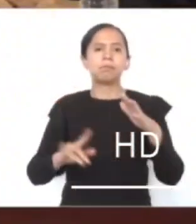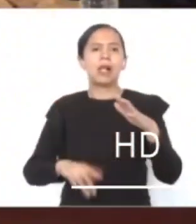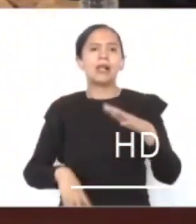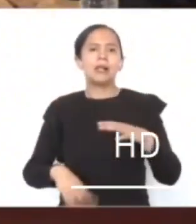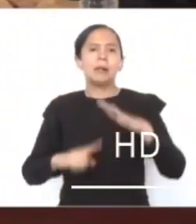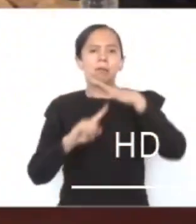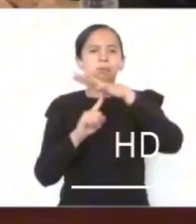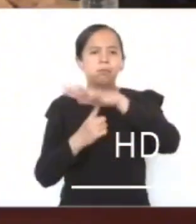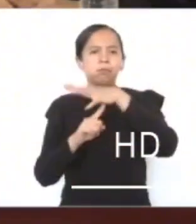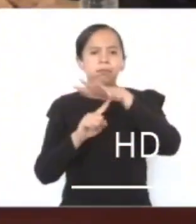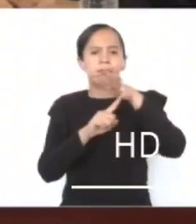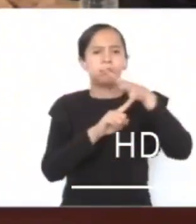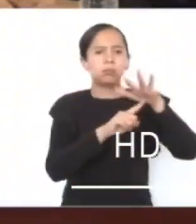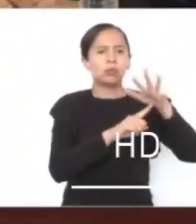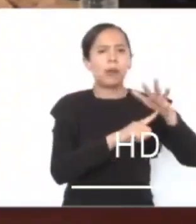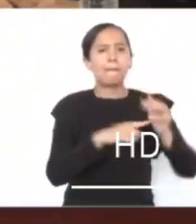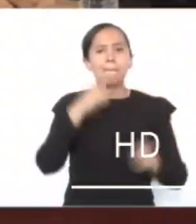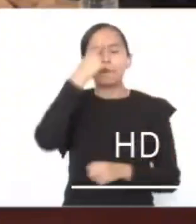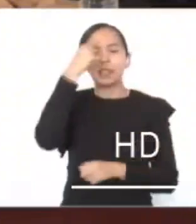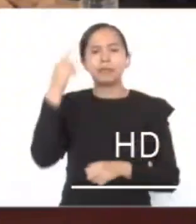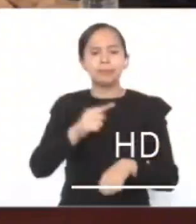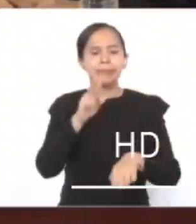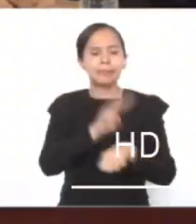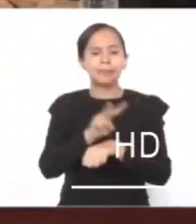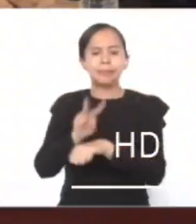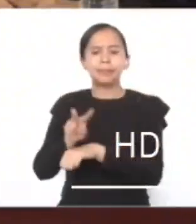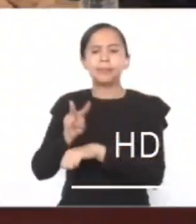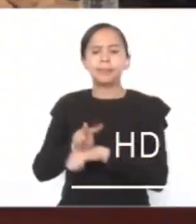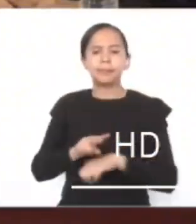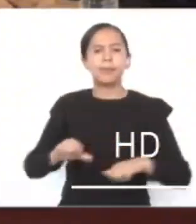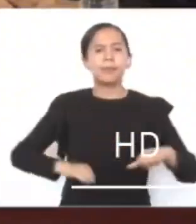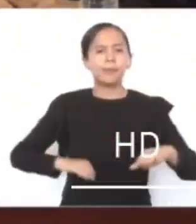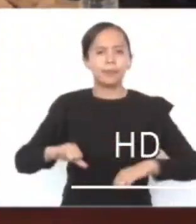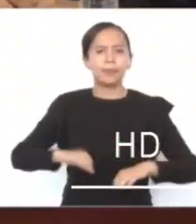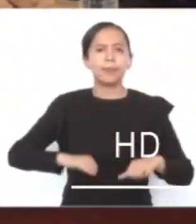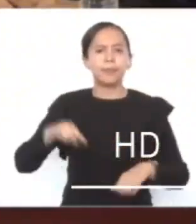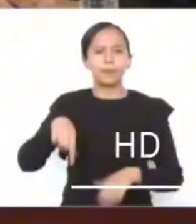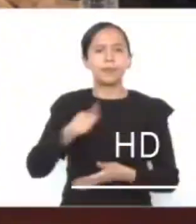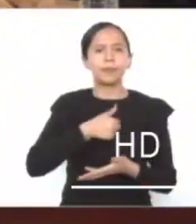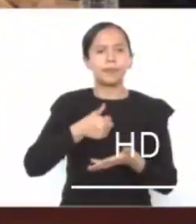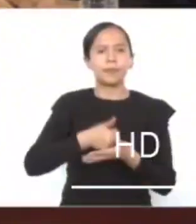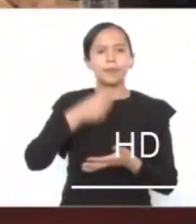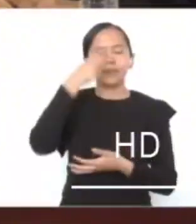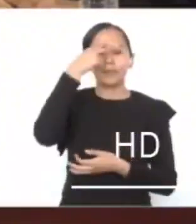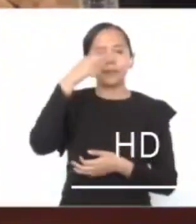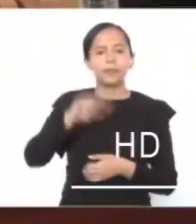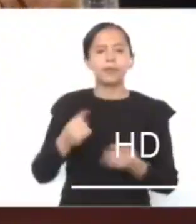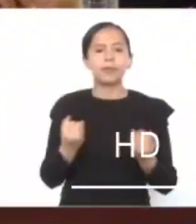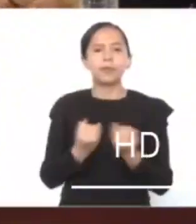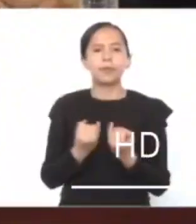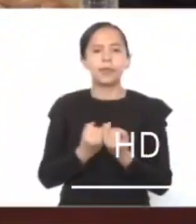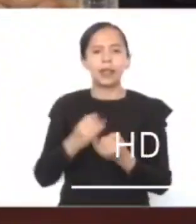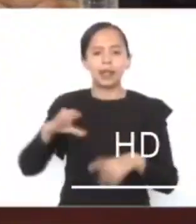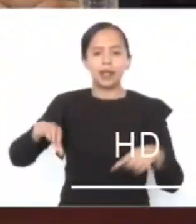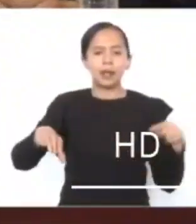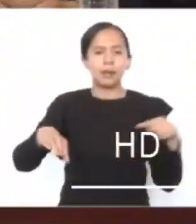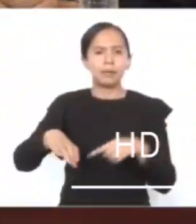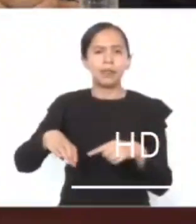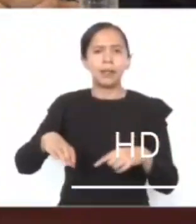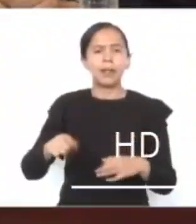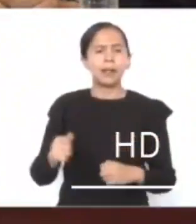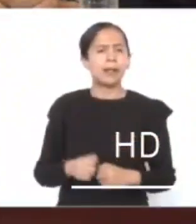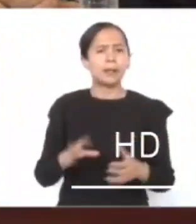la supervisión y vigilancia general de las actividades en la ciudad. Los centros penitenciarios no